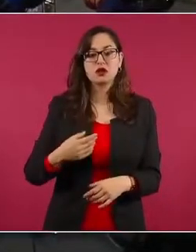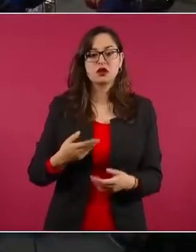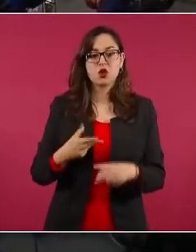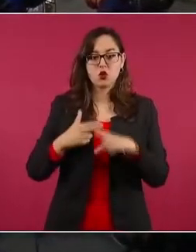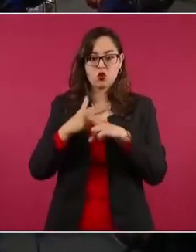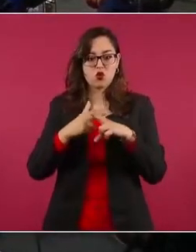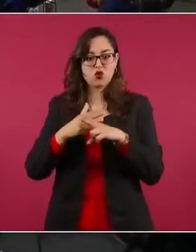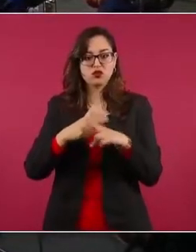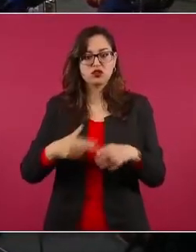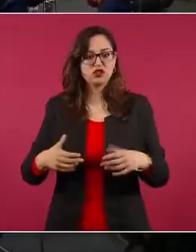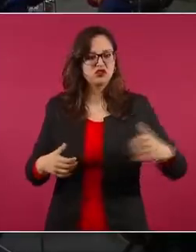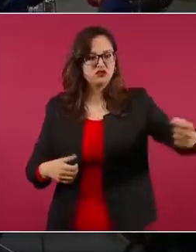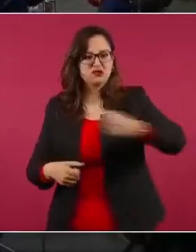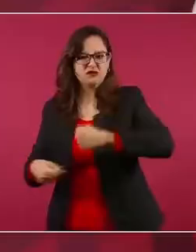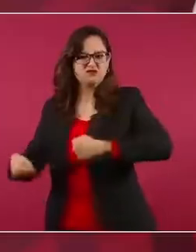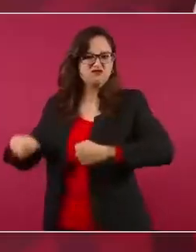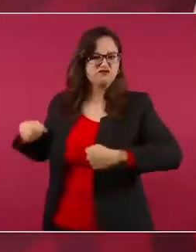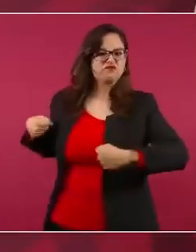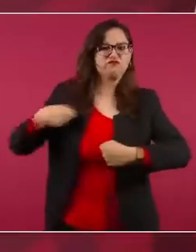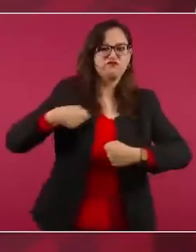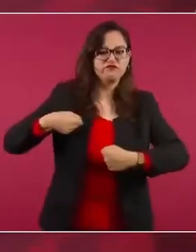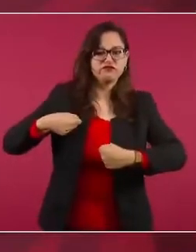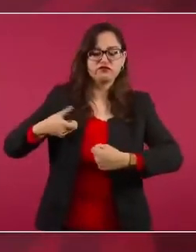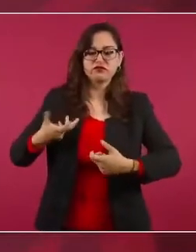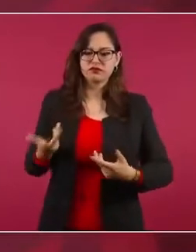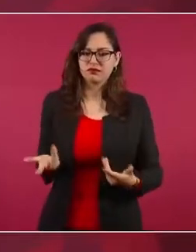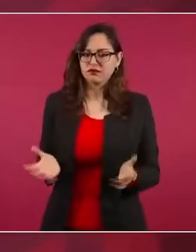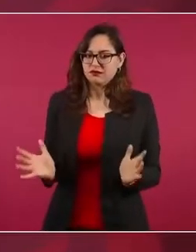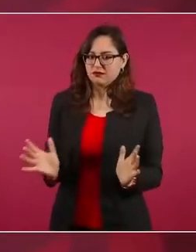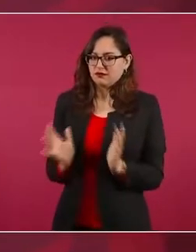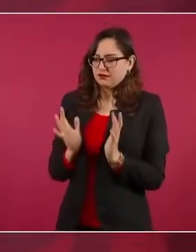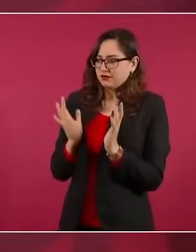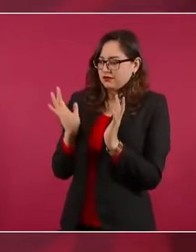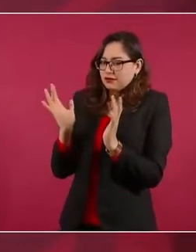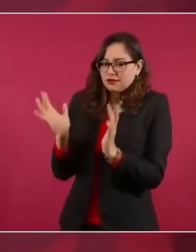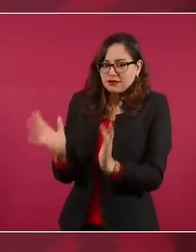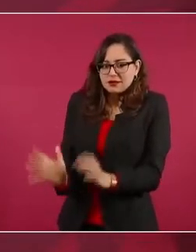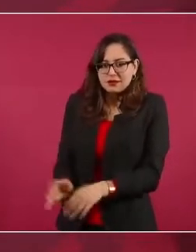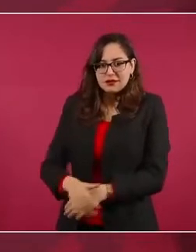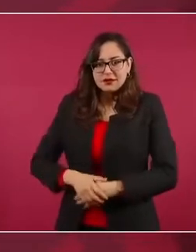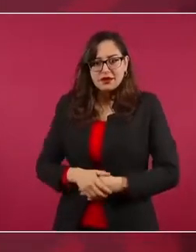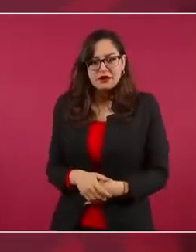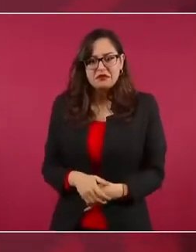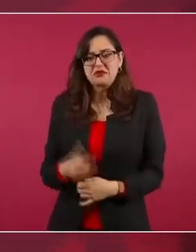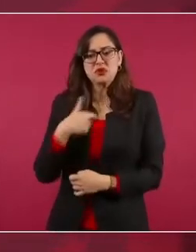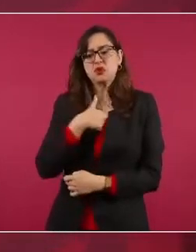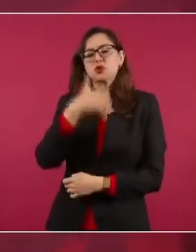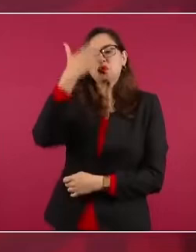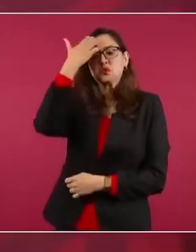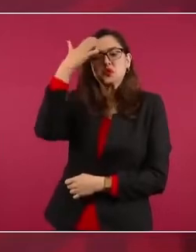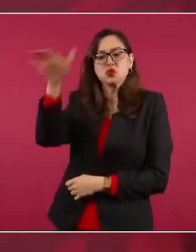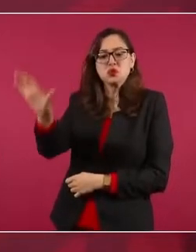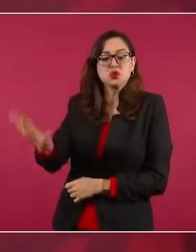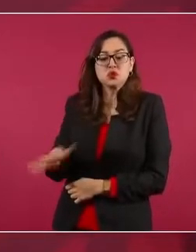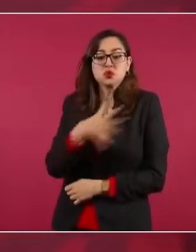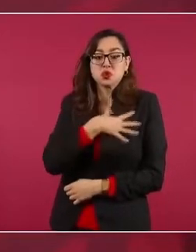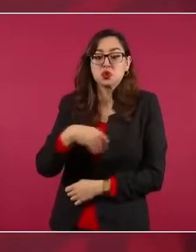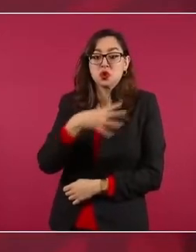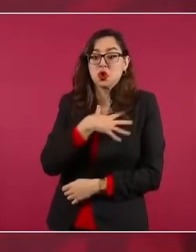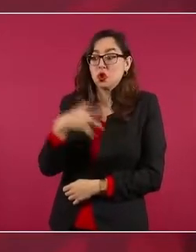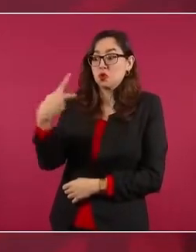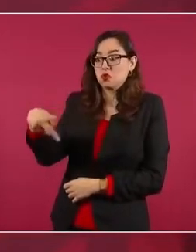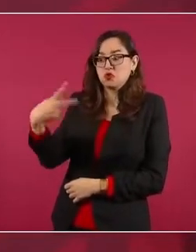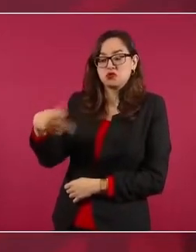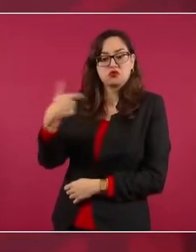Yo ni lo conocía, ni a su hijo, no tengo el gusto